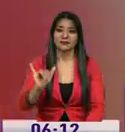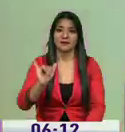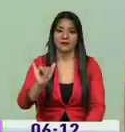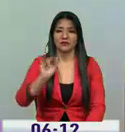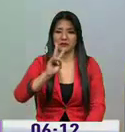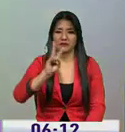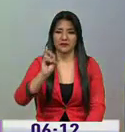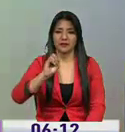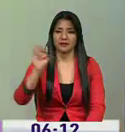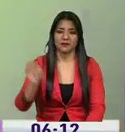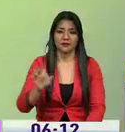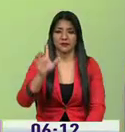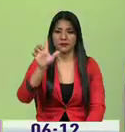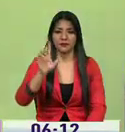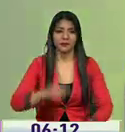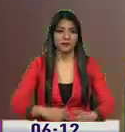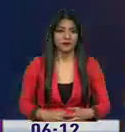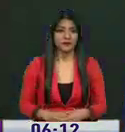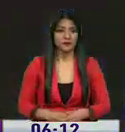de julio.